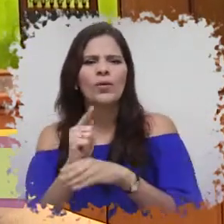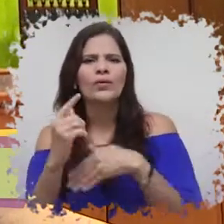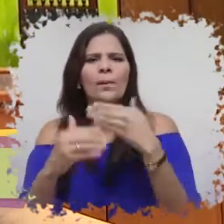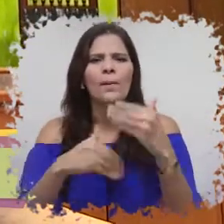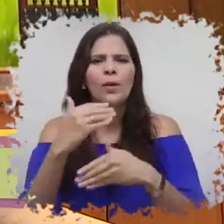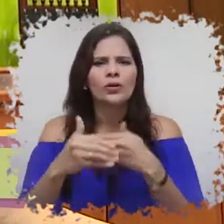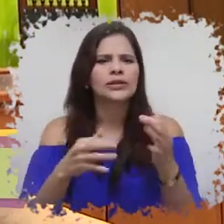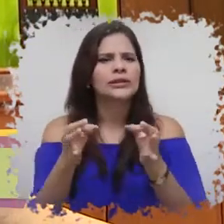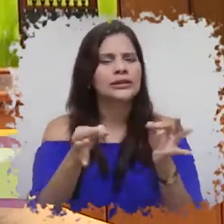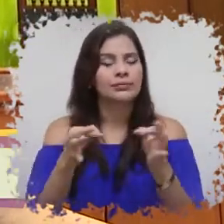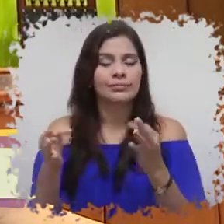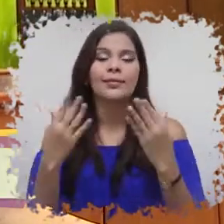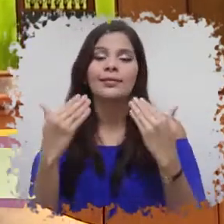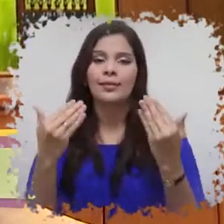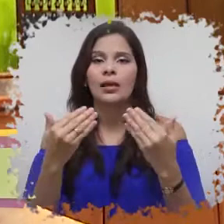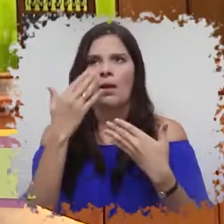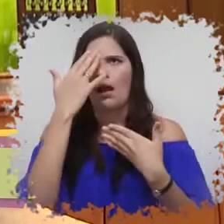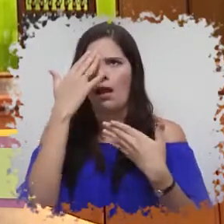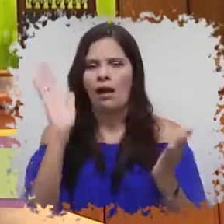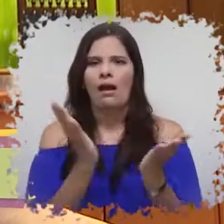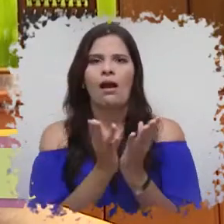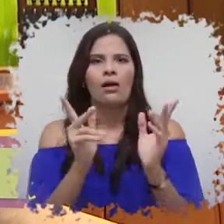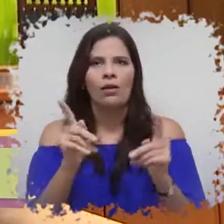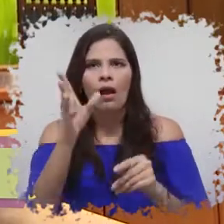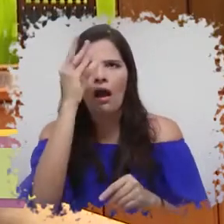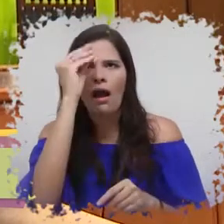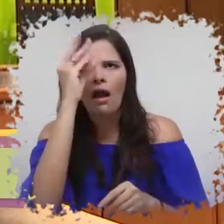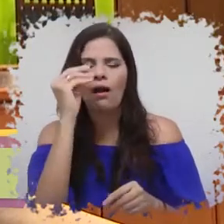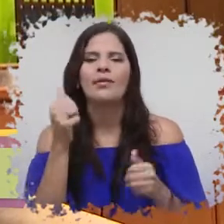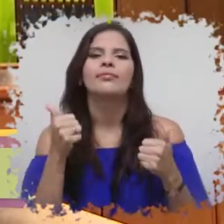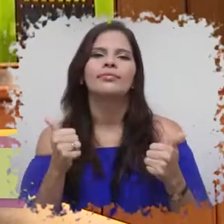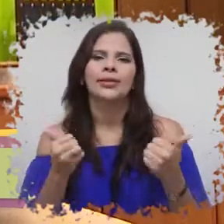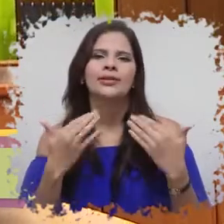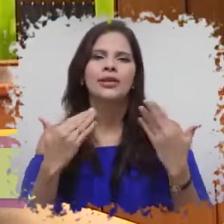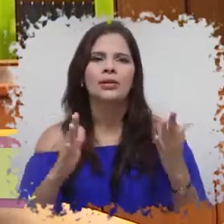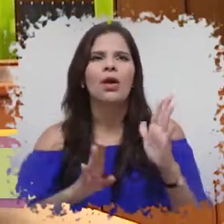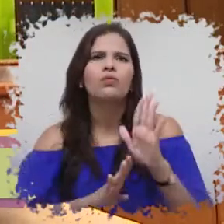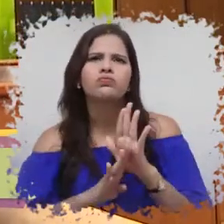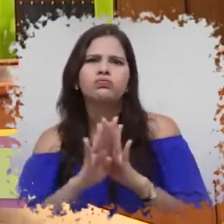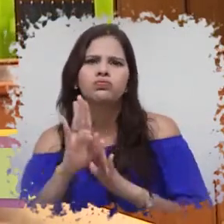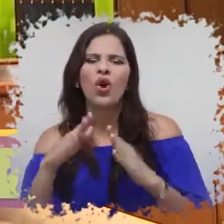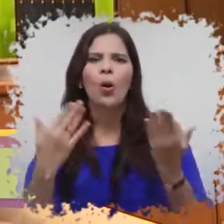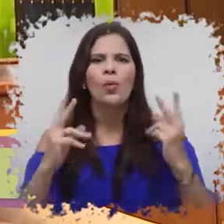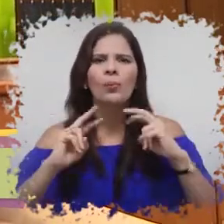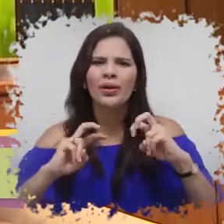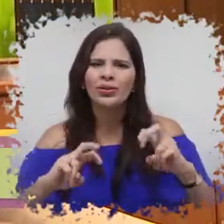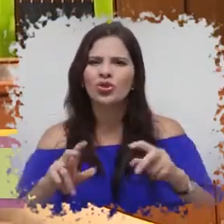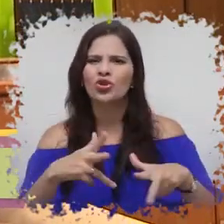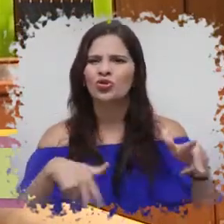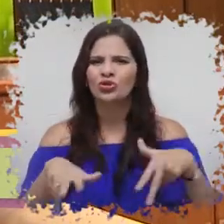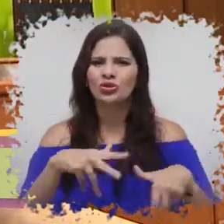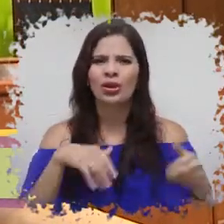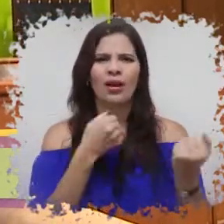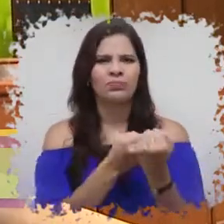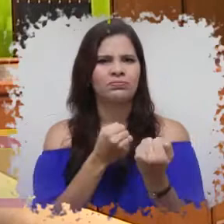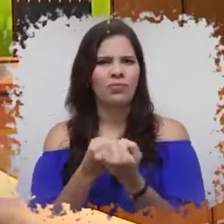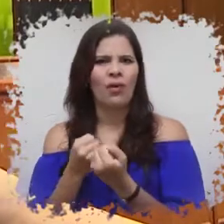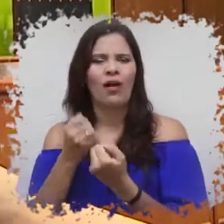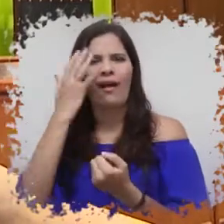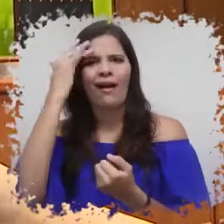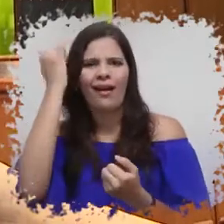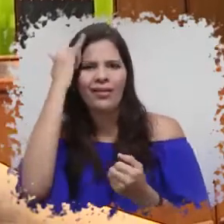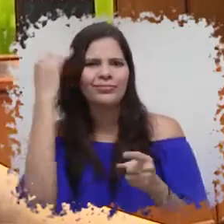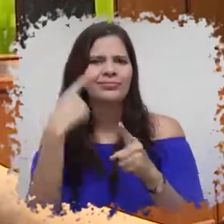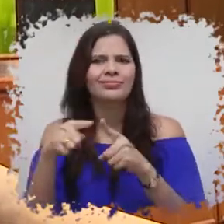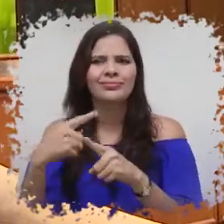los procesos que se están llevando a cabo dentro de nuestra facultad, los avances a nivel investigativo, de extensión,